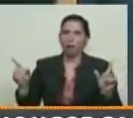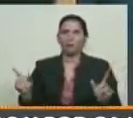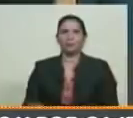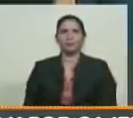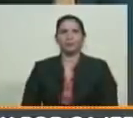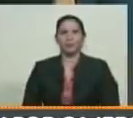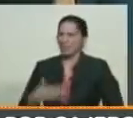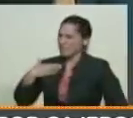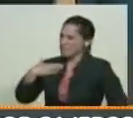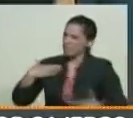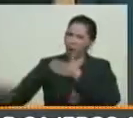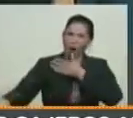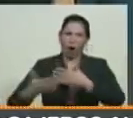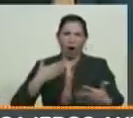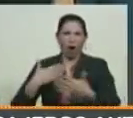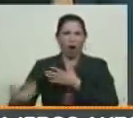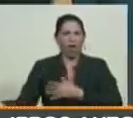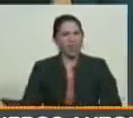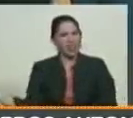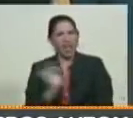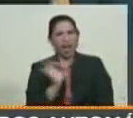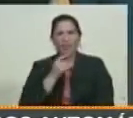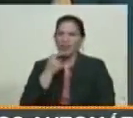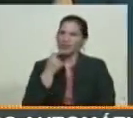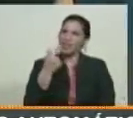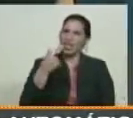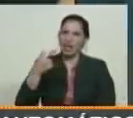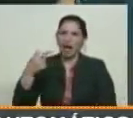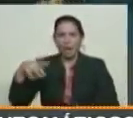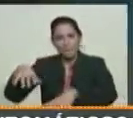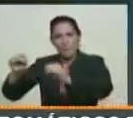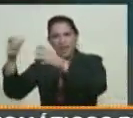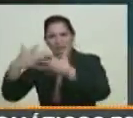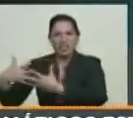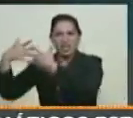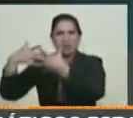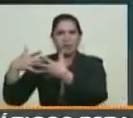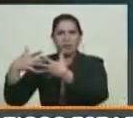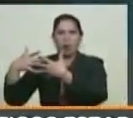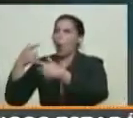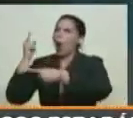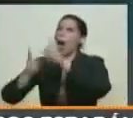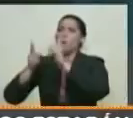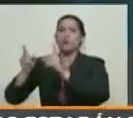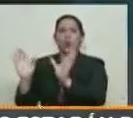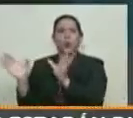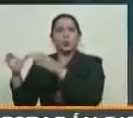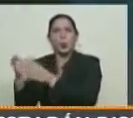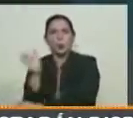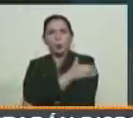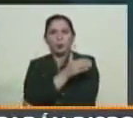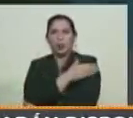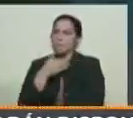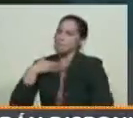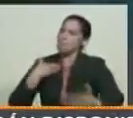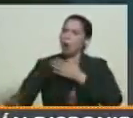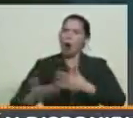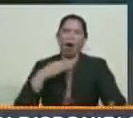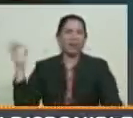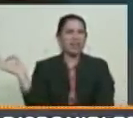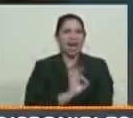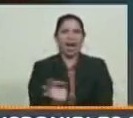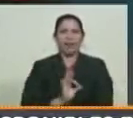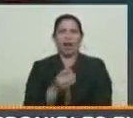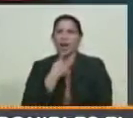nos importa absolutamente nada lo que diga el imperialismo norteamericano o sus aliados. No nos importa absolutamente nada lo